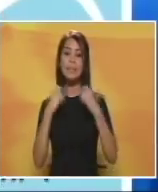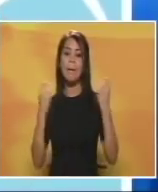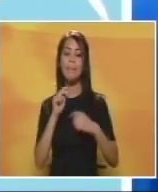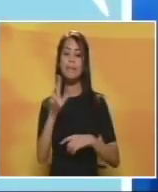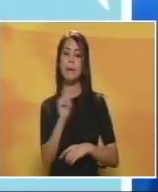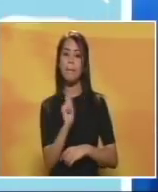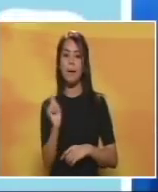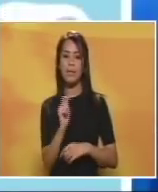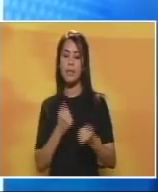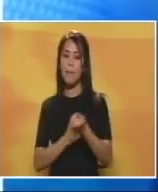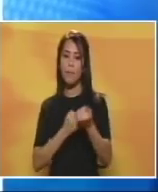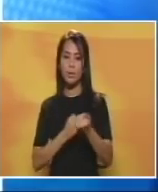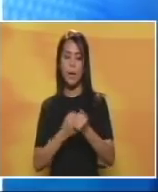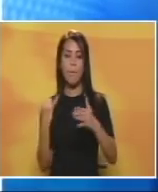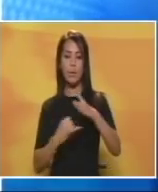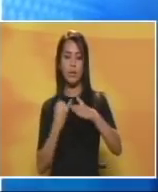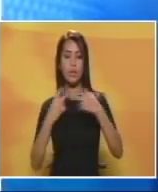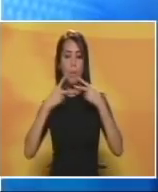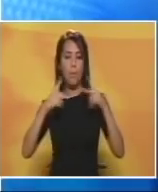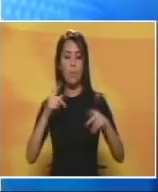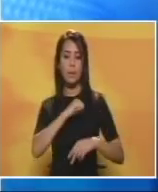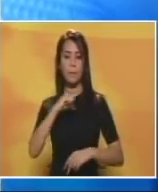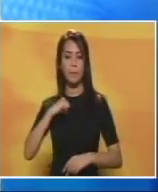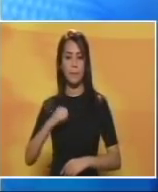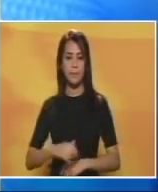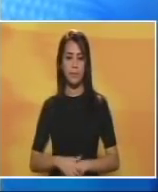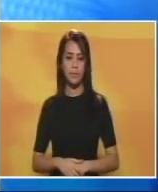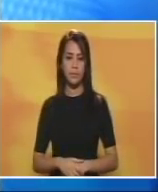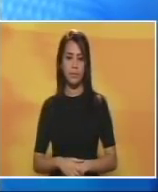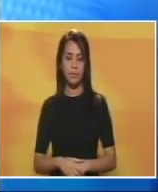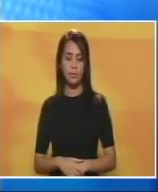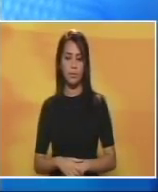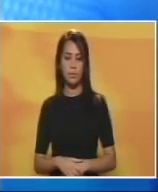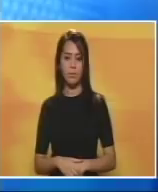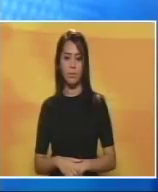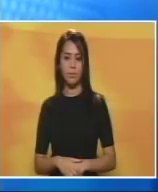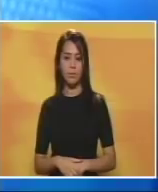meses y es respaldada por instituciones públicas y privadas.